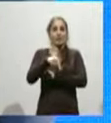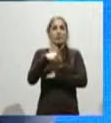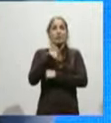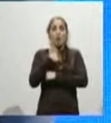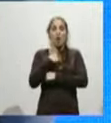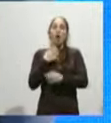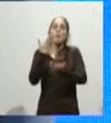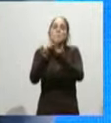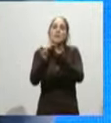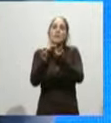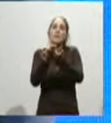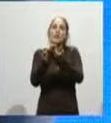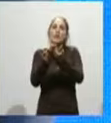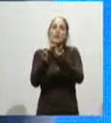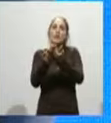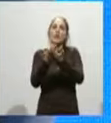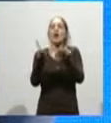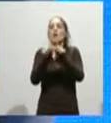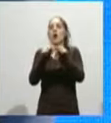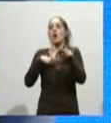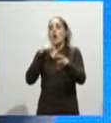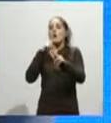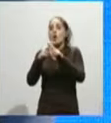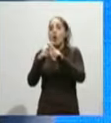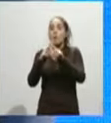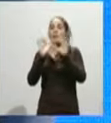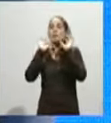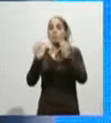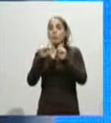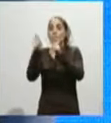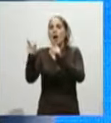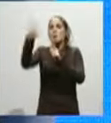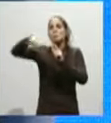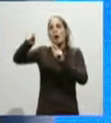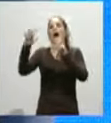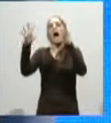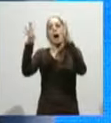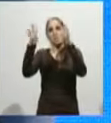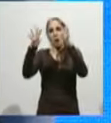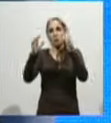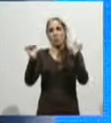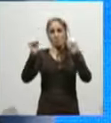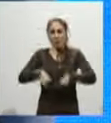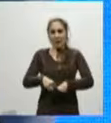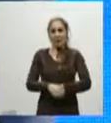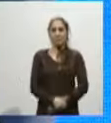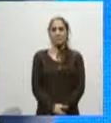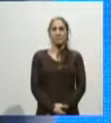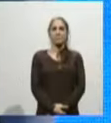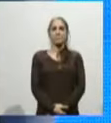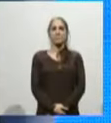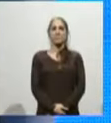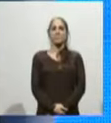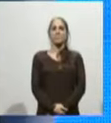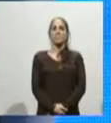proponga ustedes me correspondan con un aplauso, porque el aplauso siempre es como ese aliento de todos los que están en el otro lado